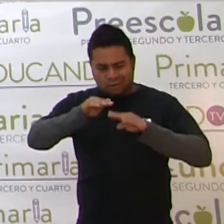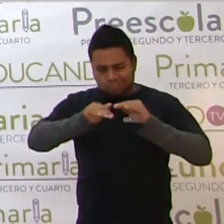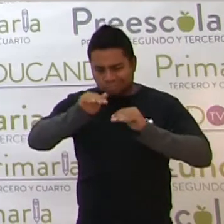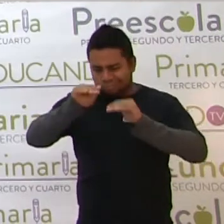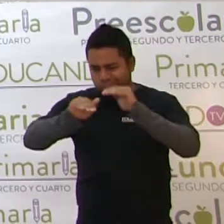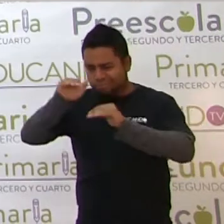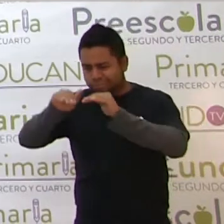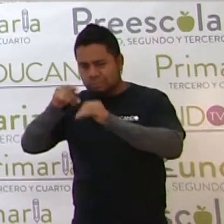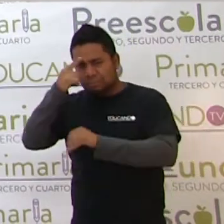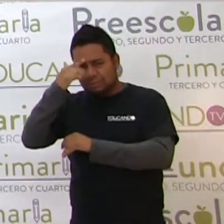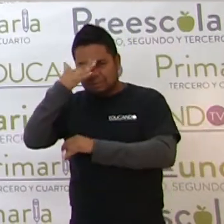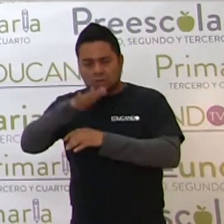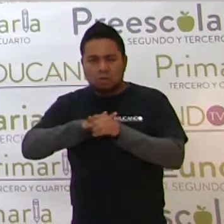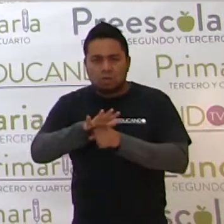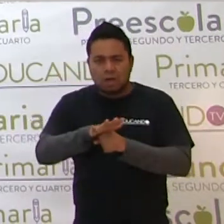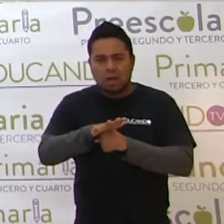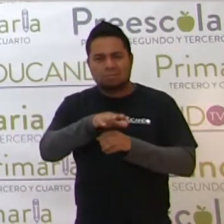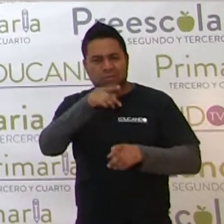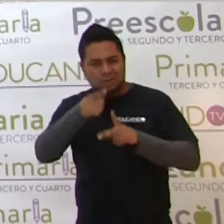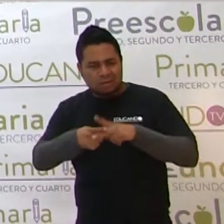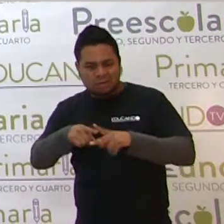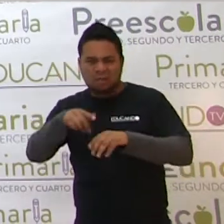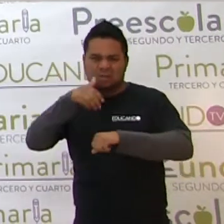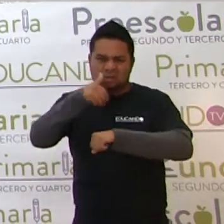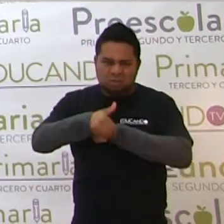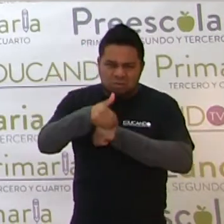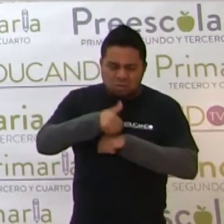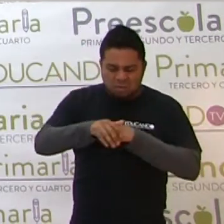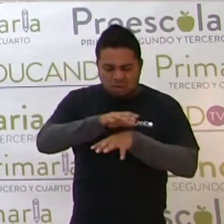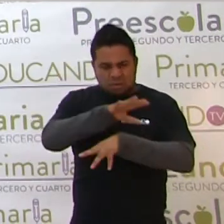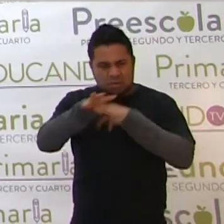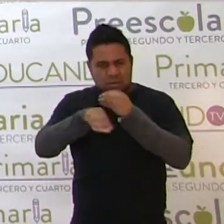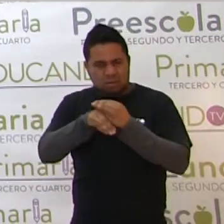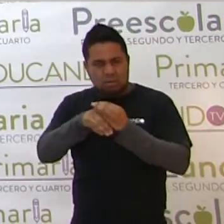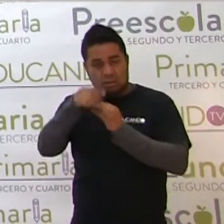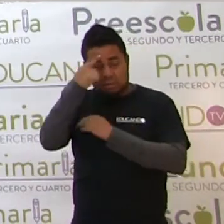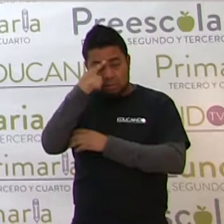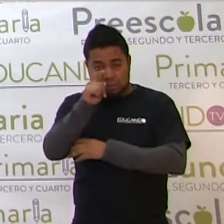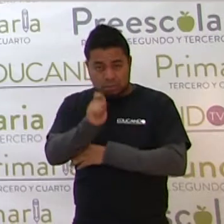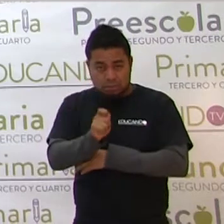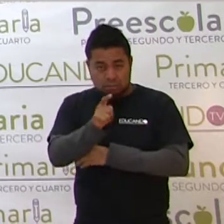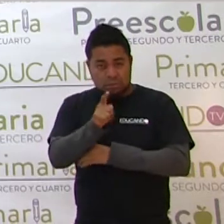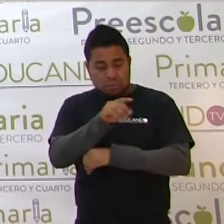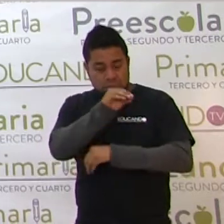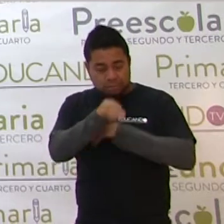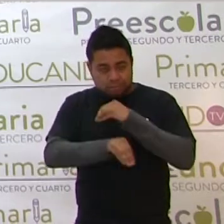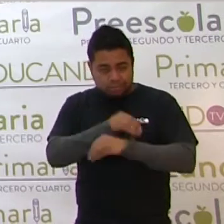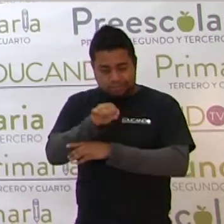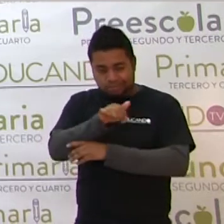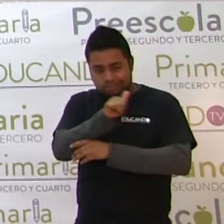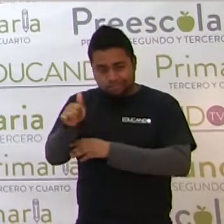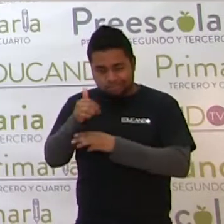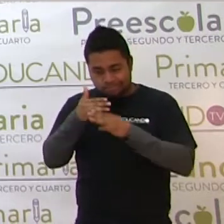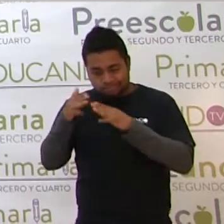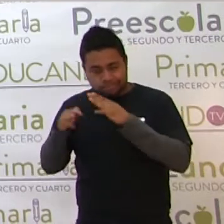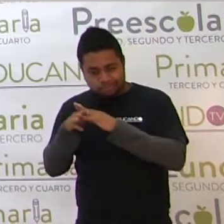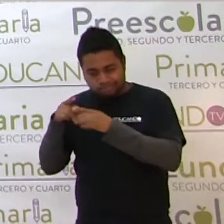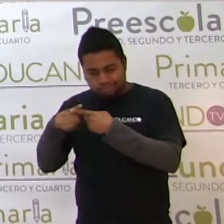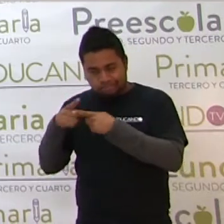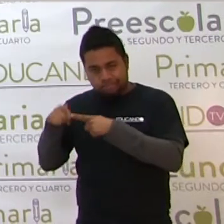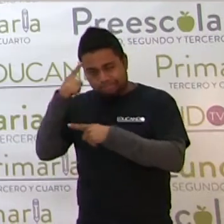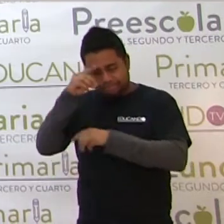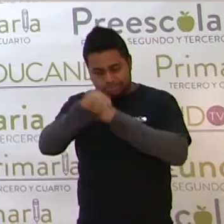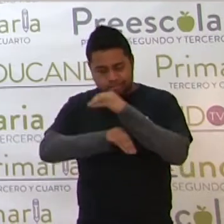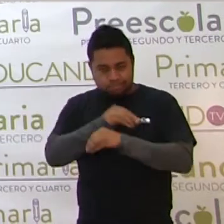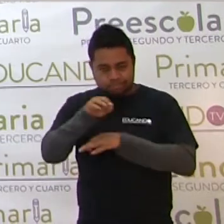veamos cantidades, números, estadísticas y todo esto para que nosotros vayamos incluyendo otras asignaturas en este